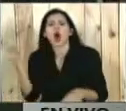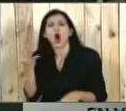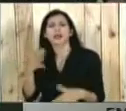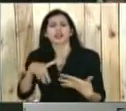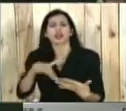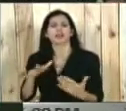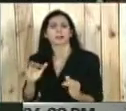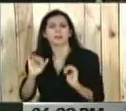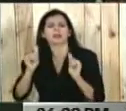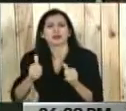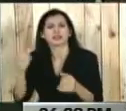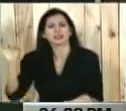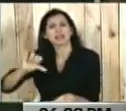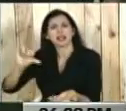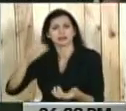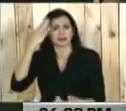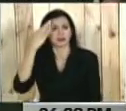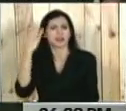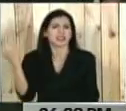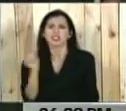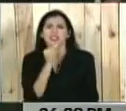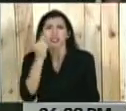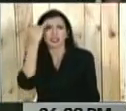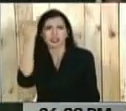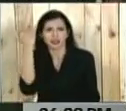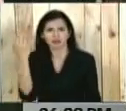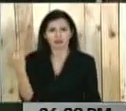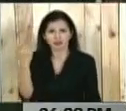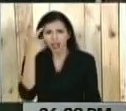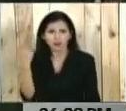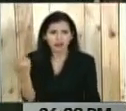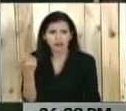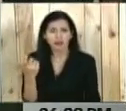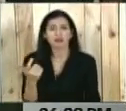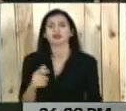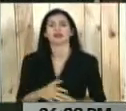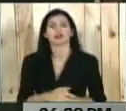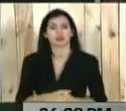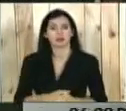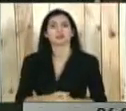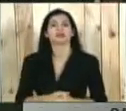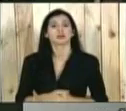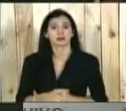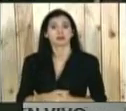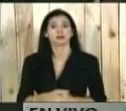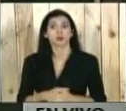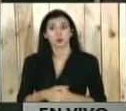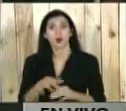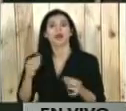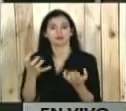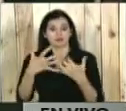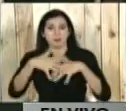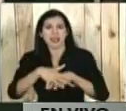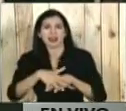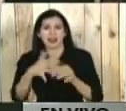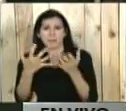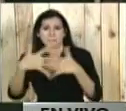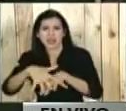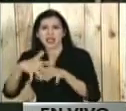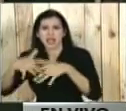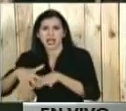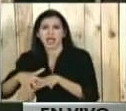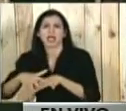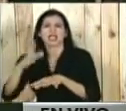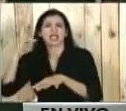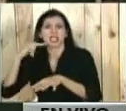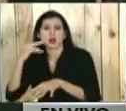¿Quién sabe de dónde viene la salsa? ¿Quién inventó el concepto de la salsa? ¿Ah? Tiene que ver mucho con el mestizaje cultural nuestro, ¿no?